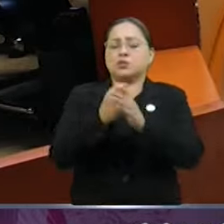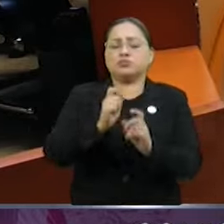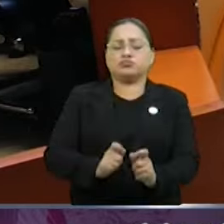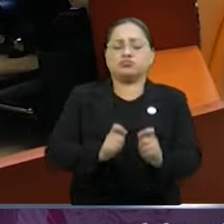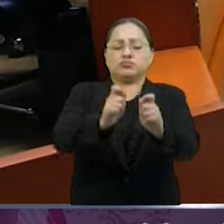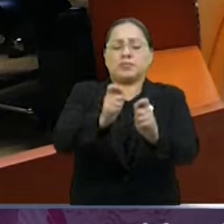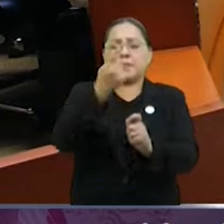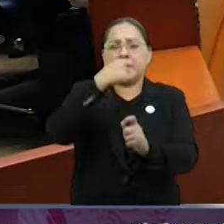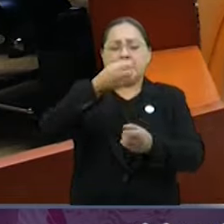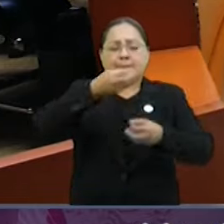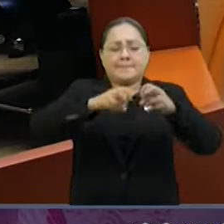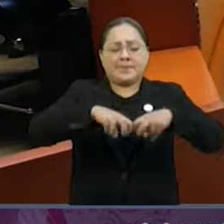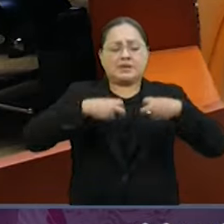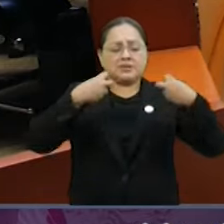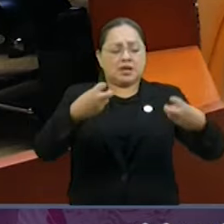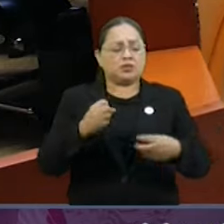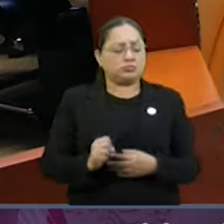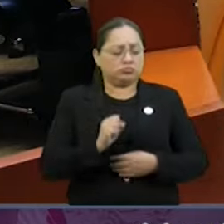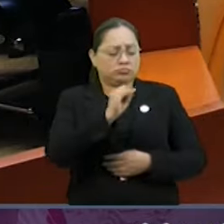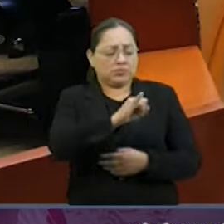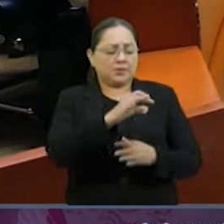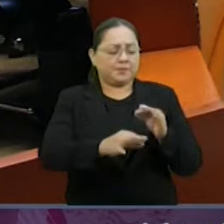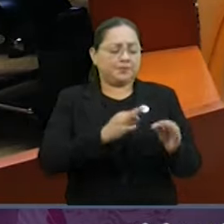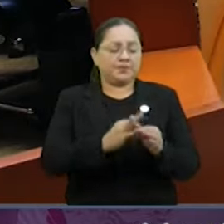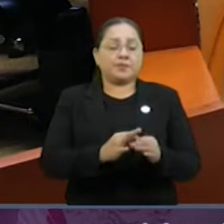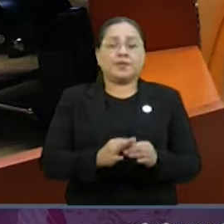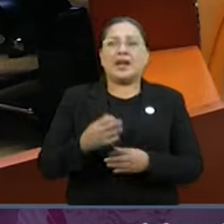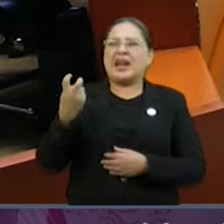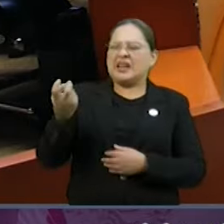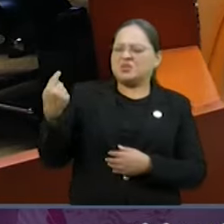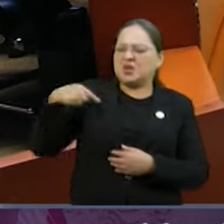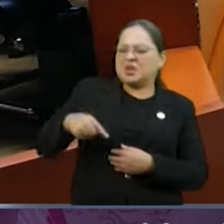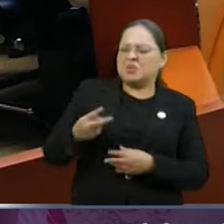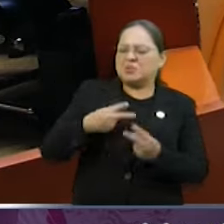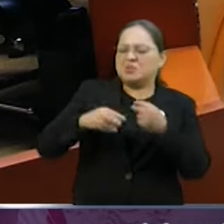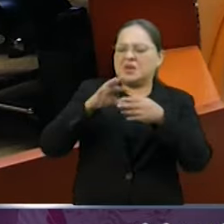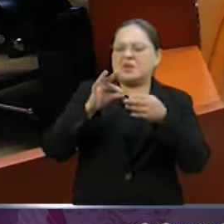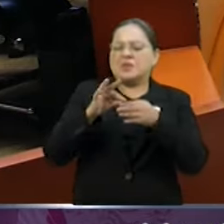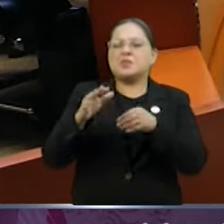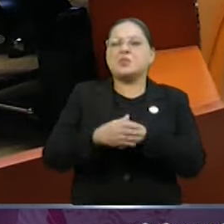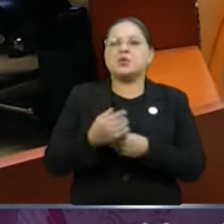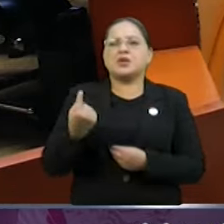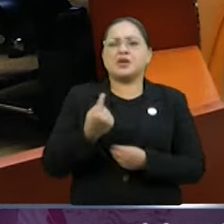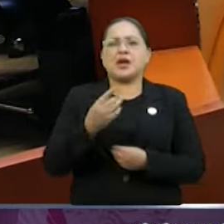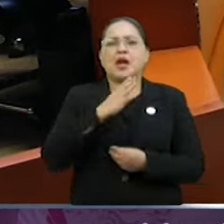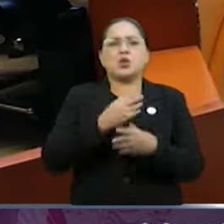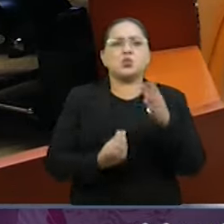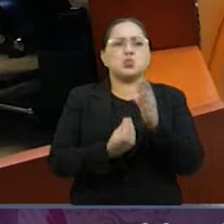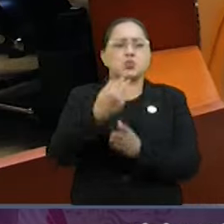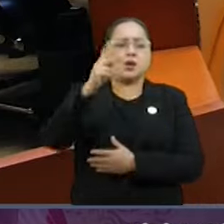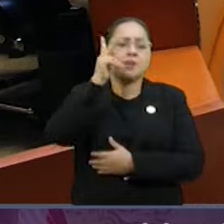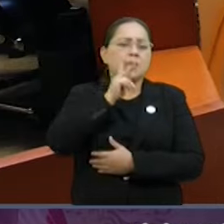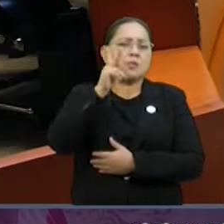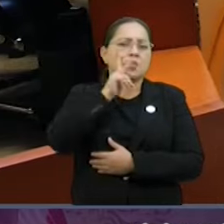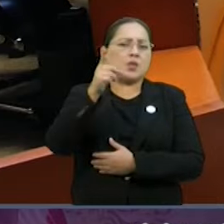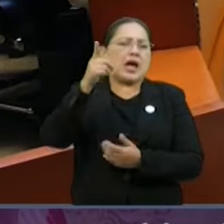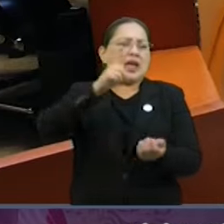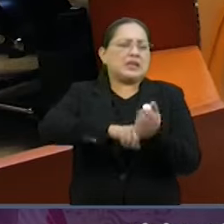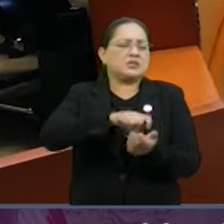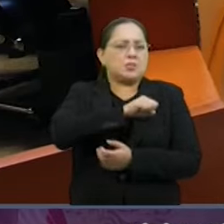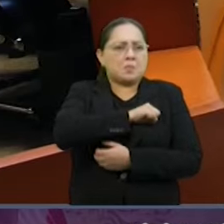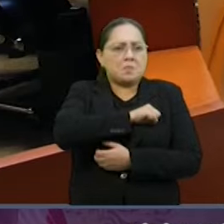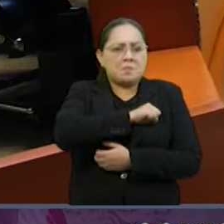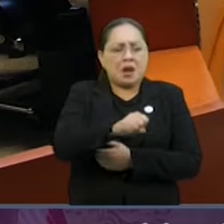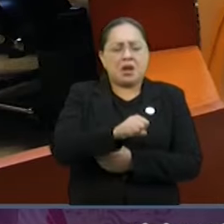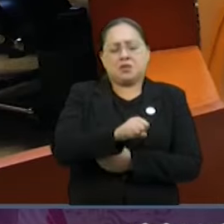ratificaciones. Y esto viene al caso porque en esta ocasión tenemos una nueva muestra de mezquindad